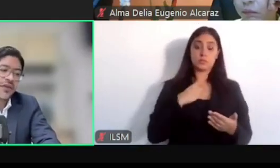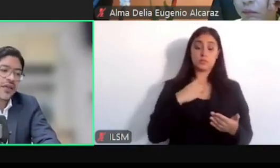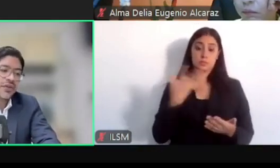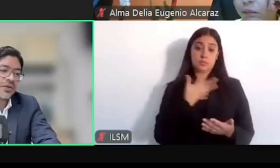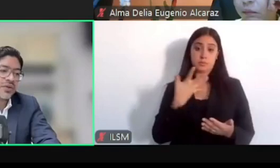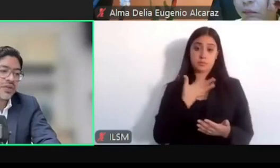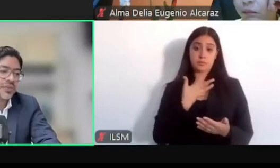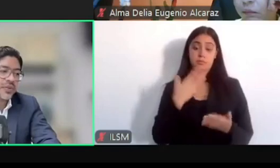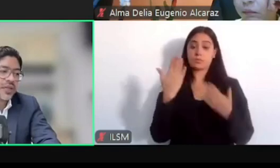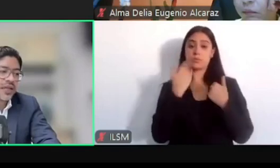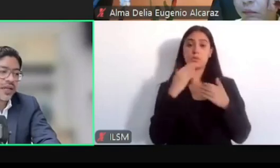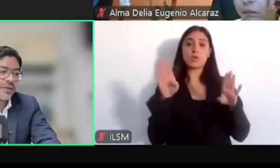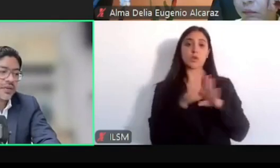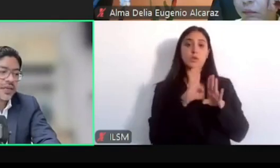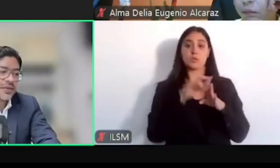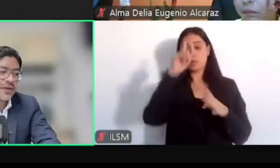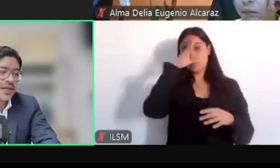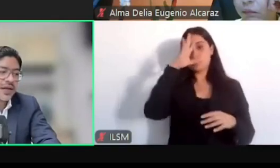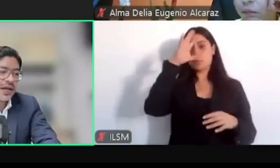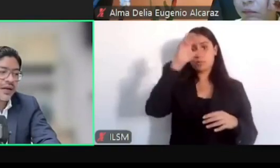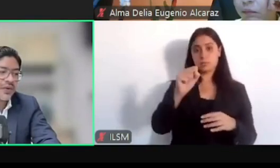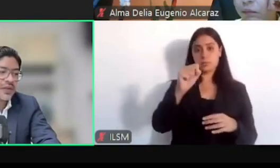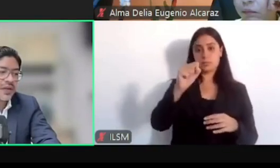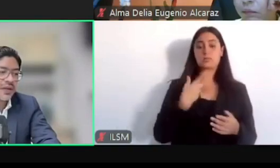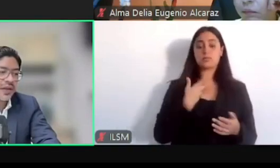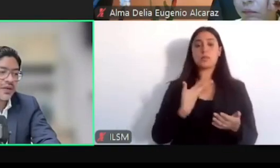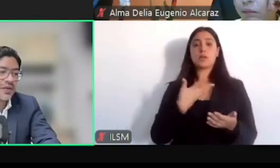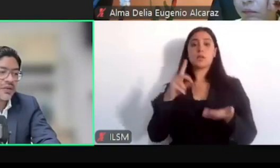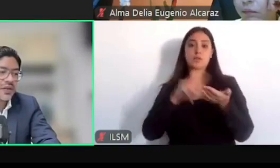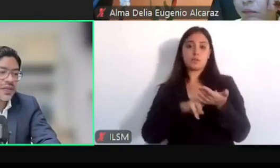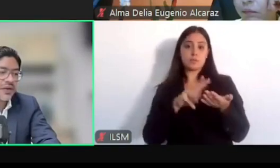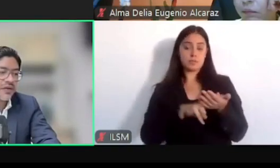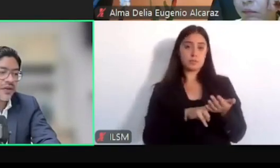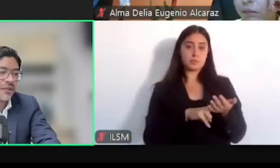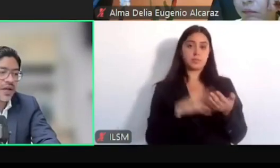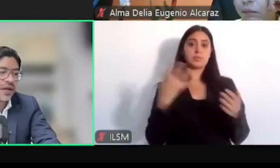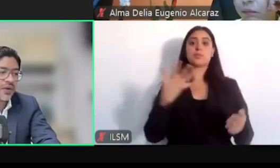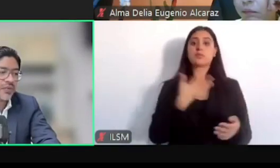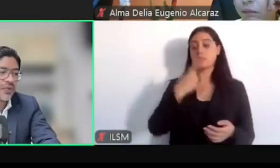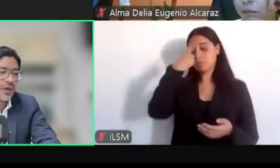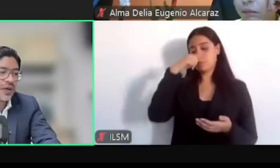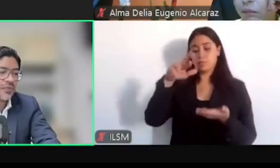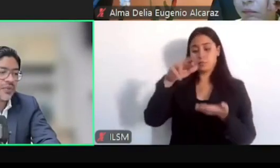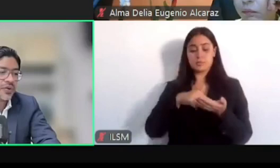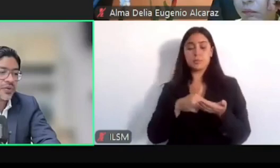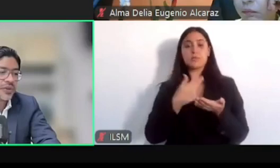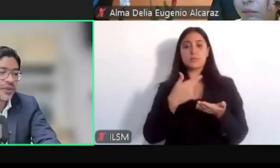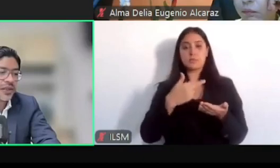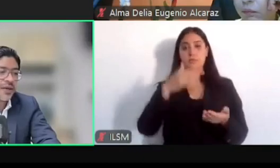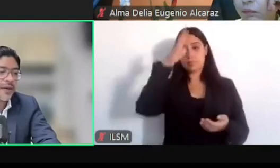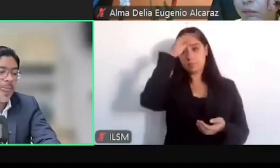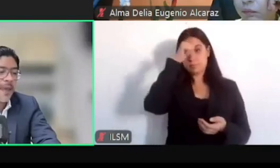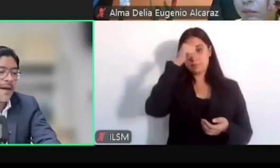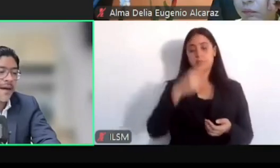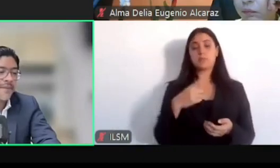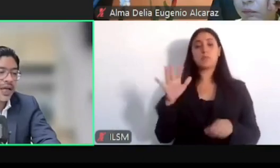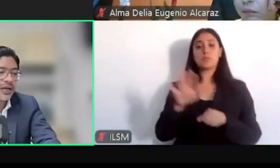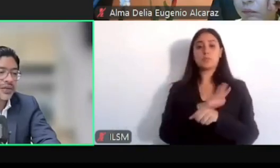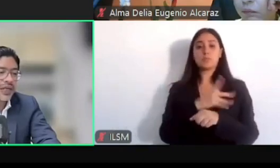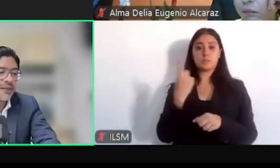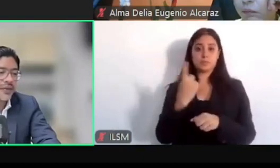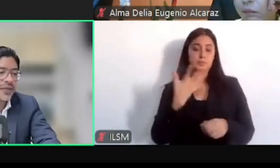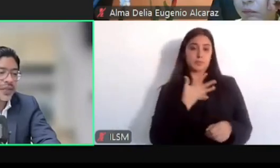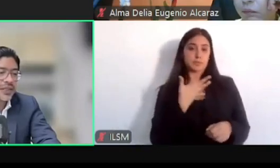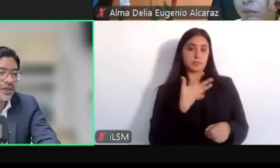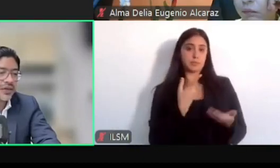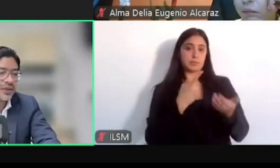infundados los conceptos de agravios que hace valer la enjuician y en consecuencia confirmar el acuerdo impugnado por subsistir la causal